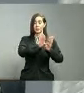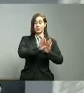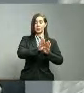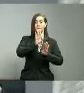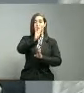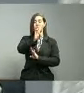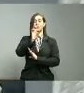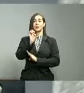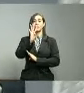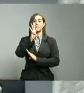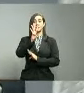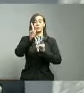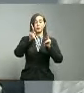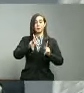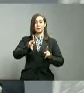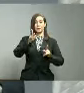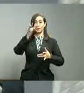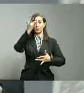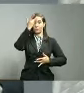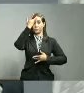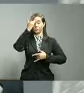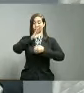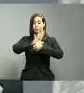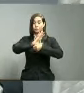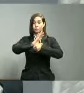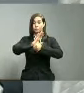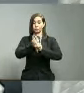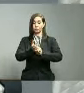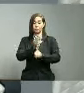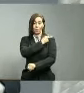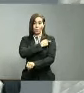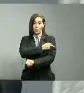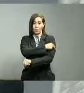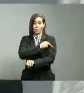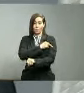704 pacientes en ingreso, con